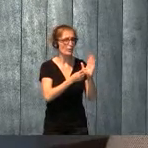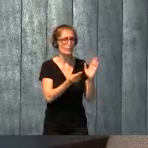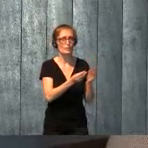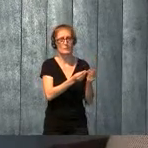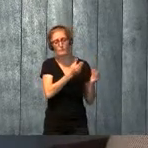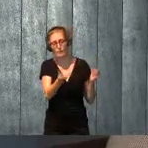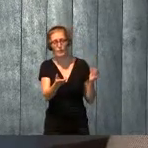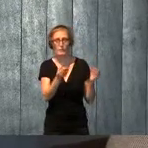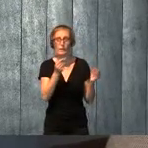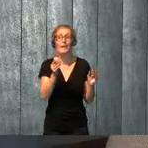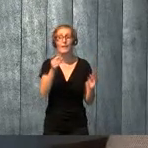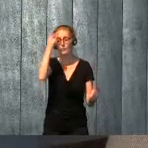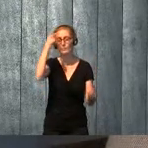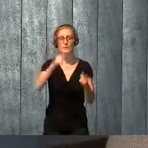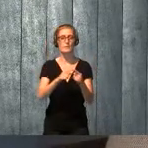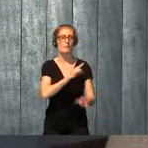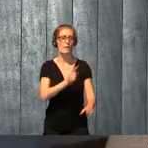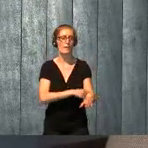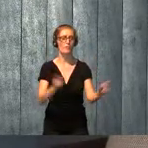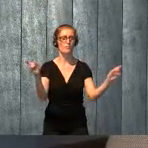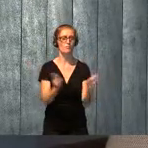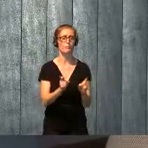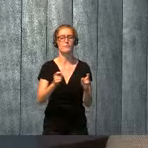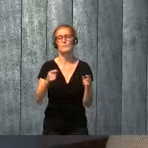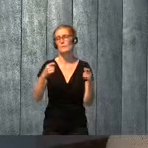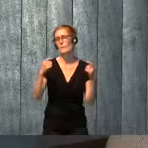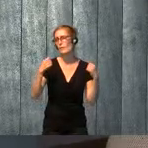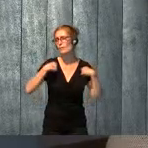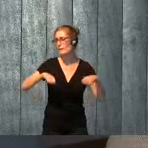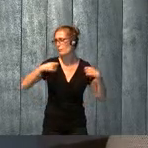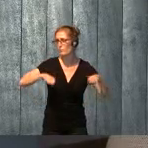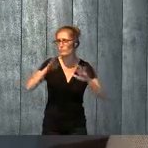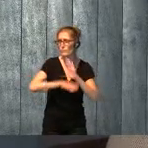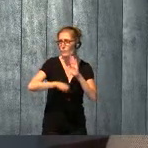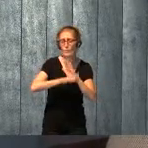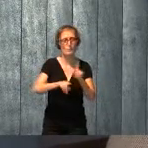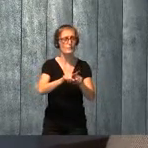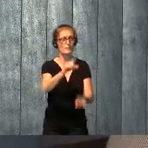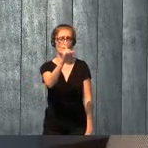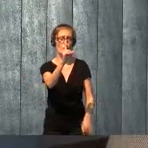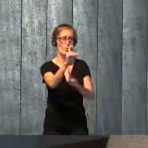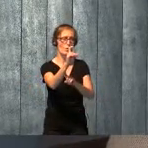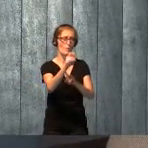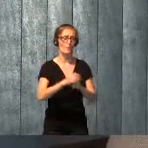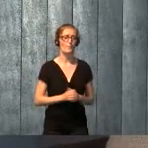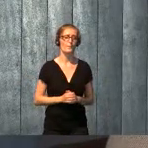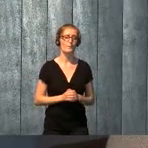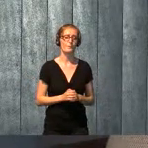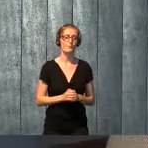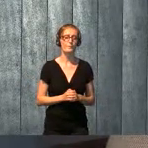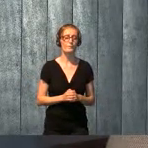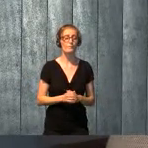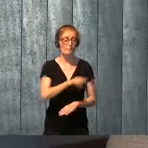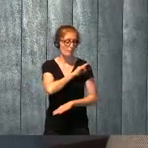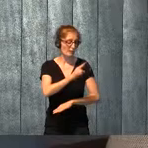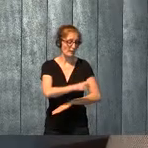de energía, de agua, donde haga que sea la eficiencia energética protagonista. Una ciudad